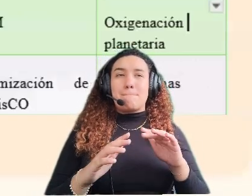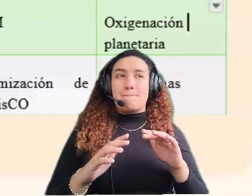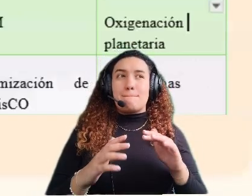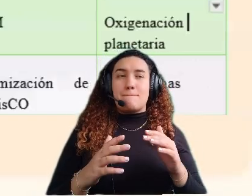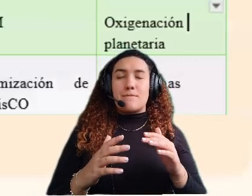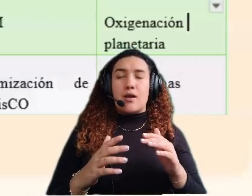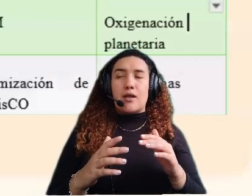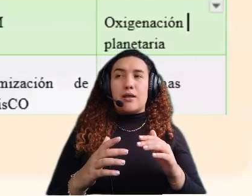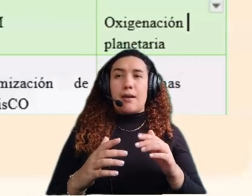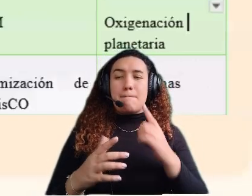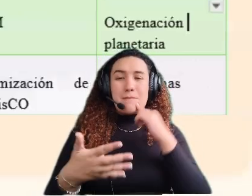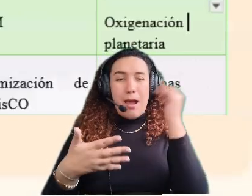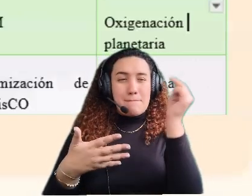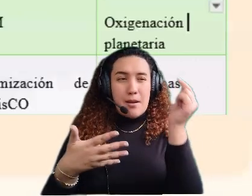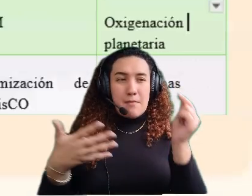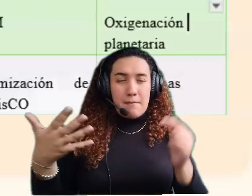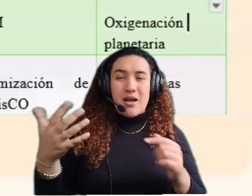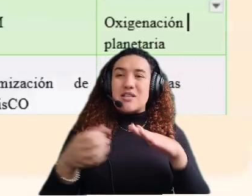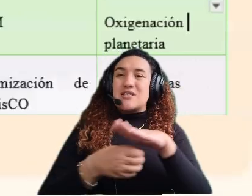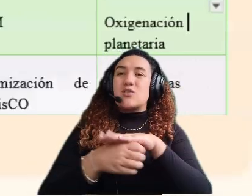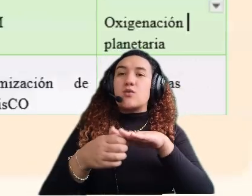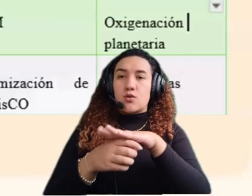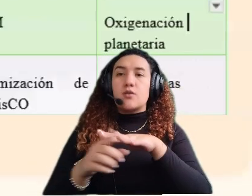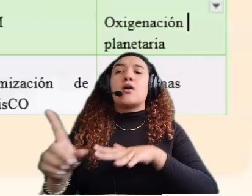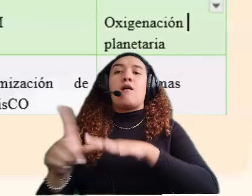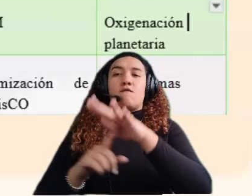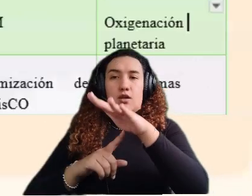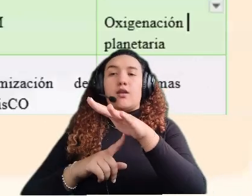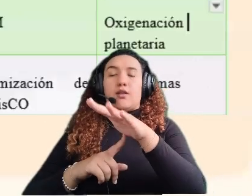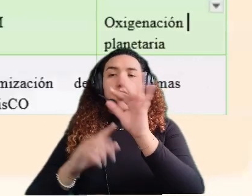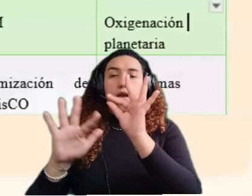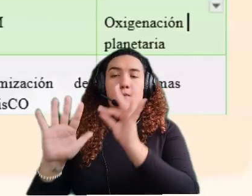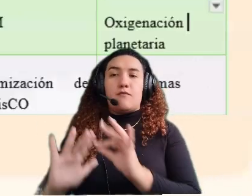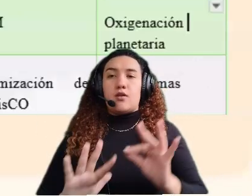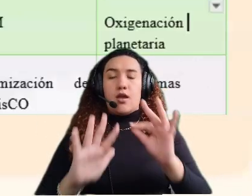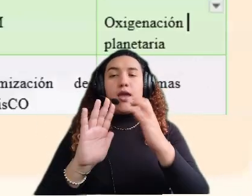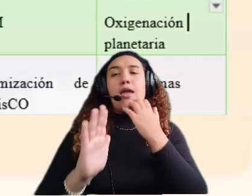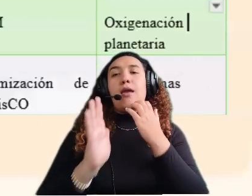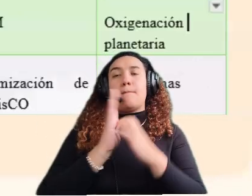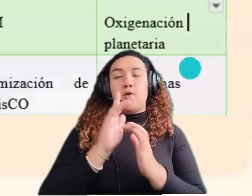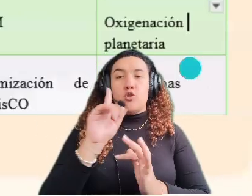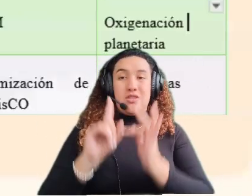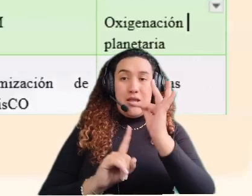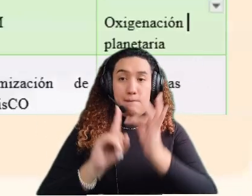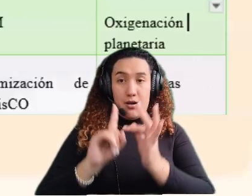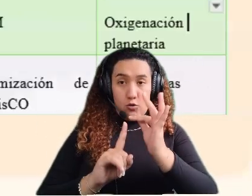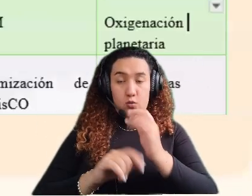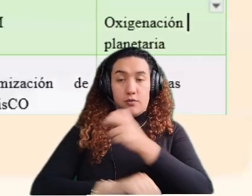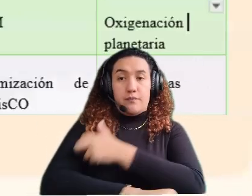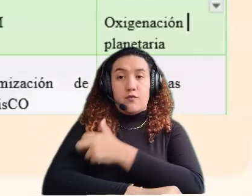que convienen múltiples estresores como temperatura y nutriente.